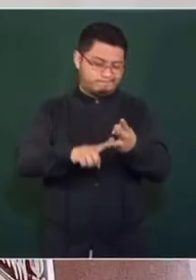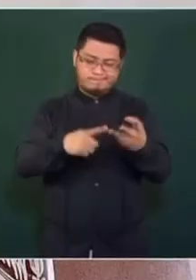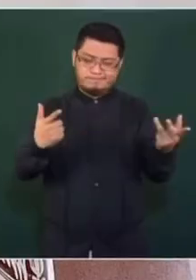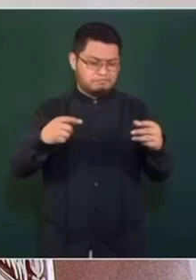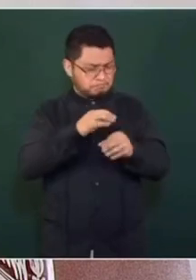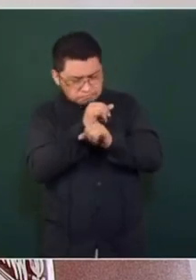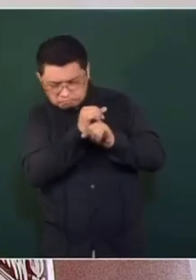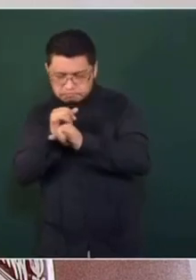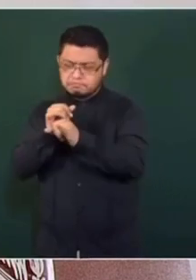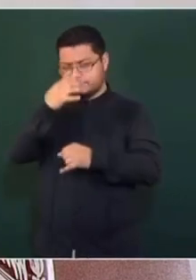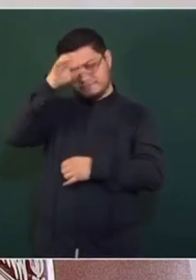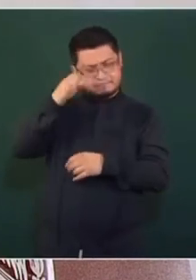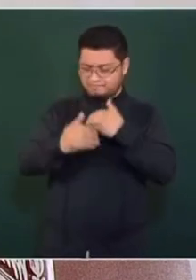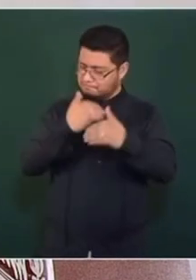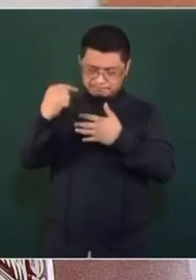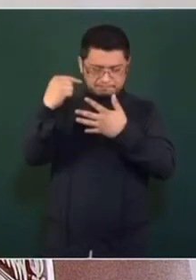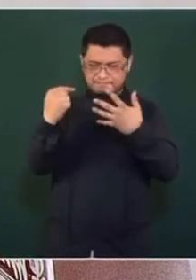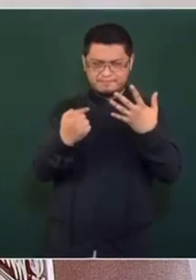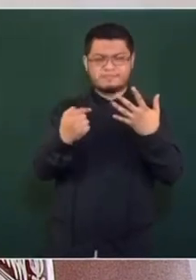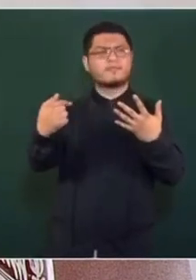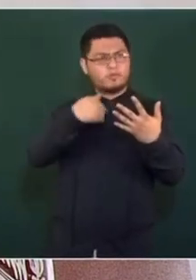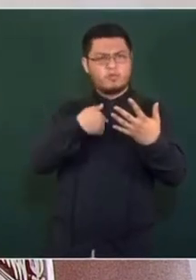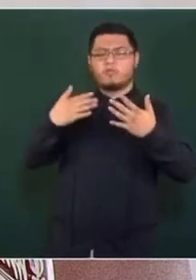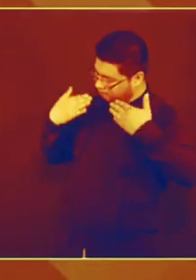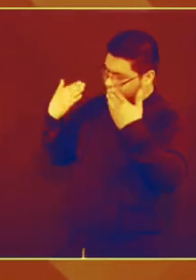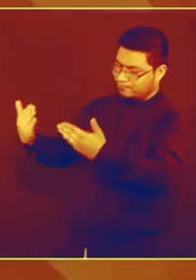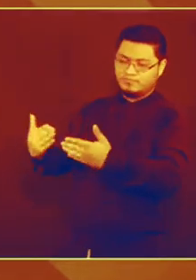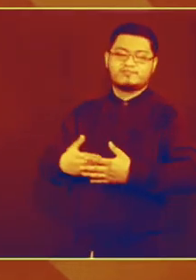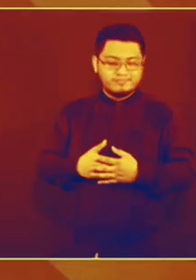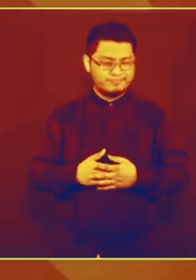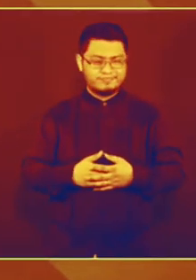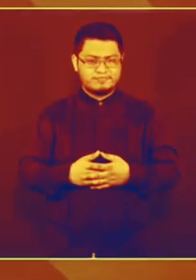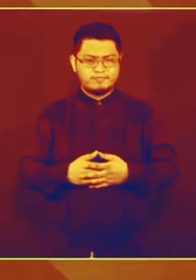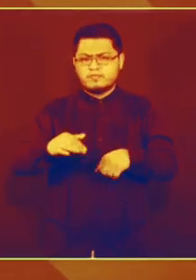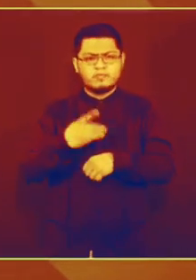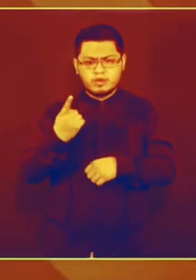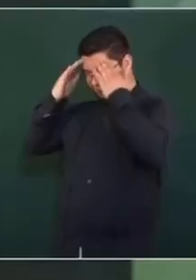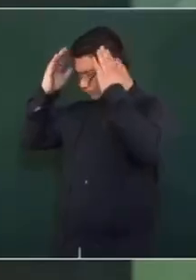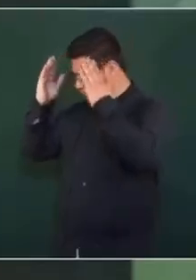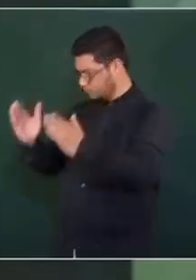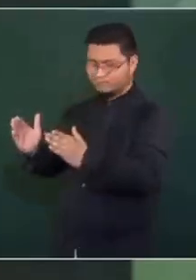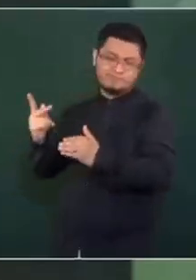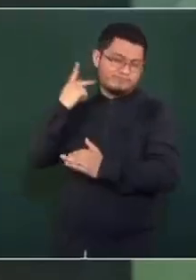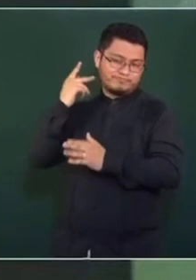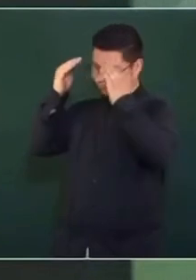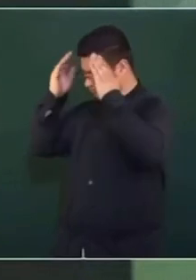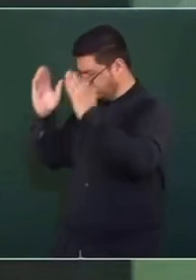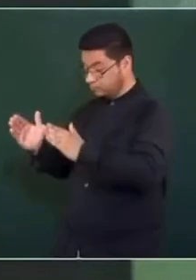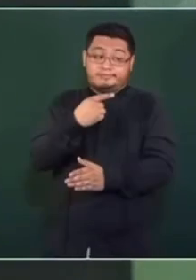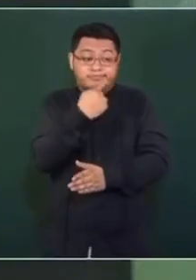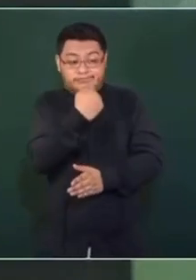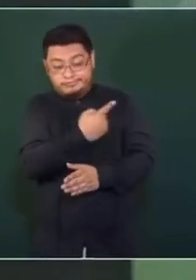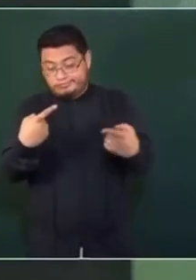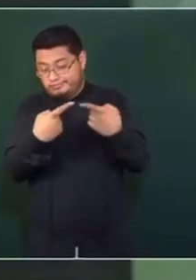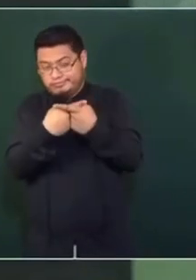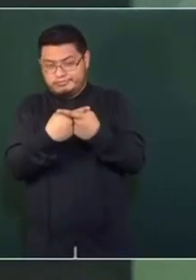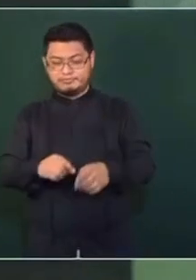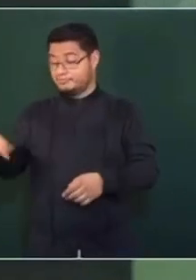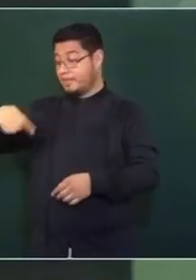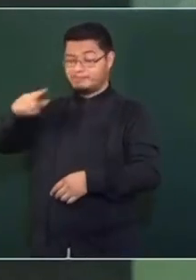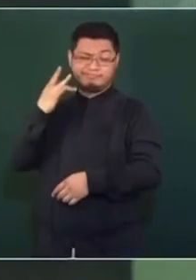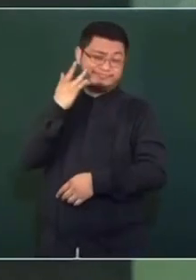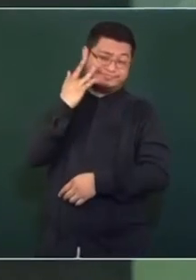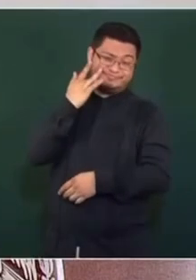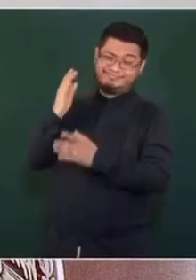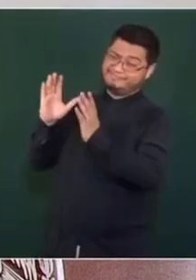académicos, investigadores, yo tengo confianza que lo hagan, porque se derechizó mucho la UNAM, aunque digan lo contrario. Se hamburguesaron